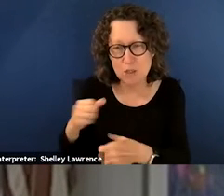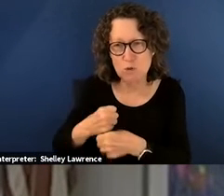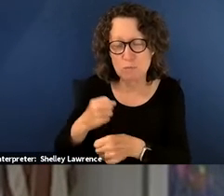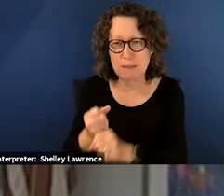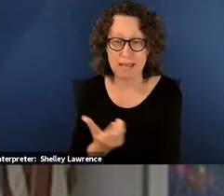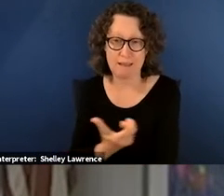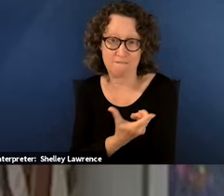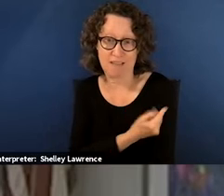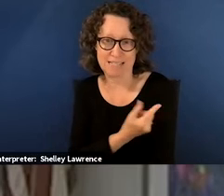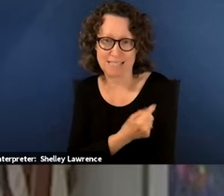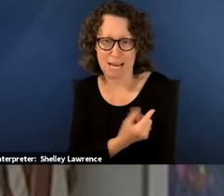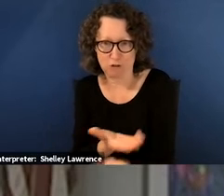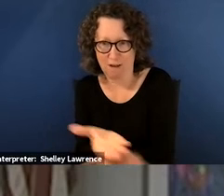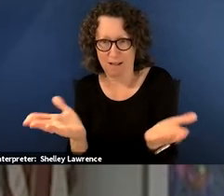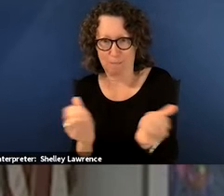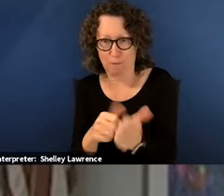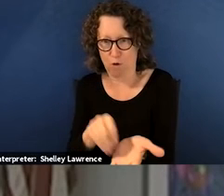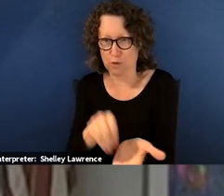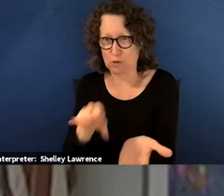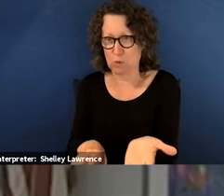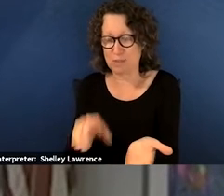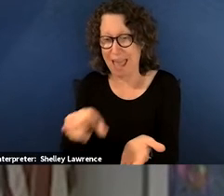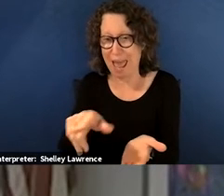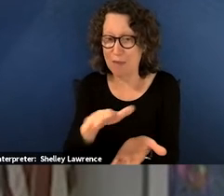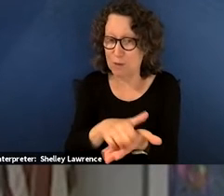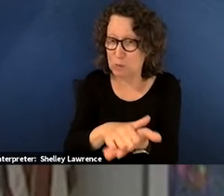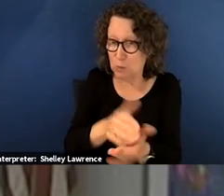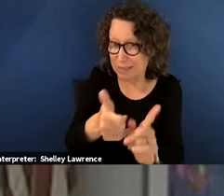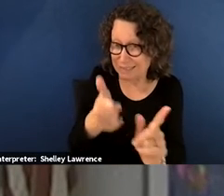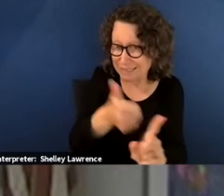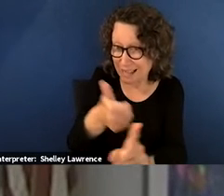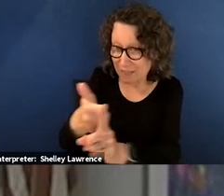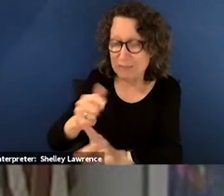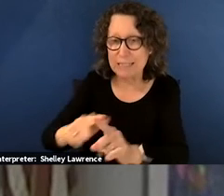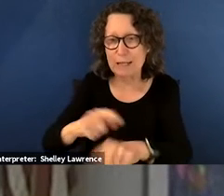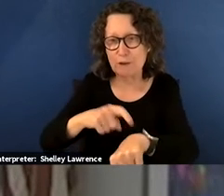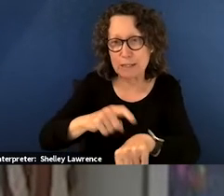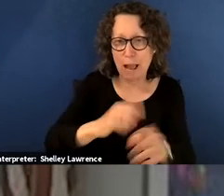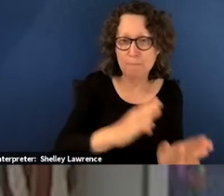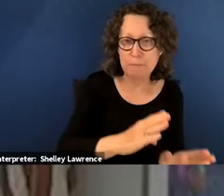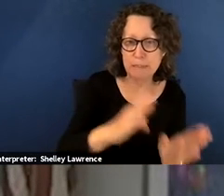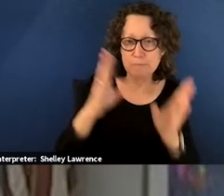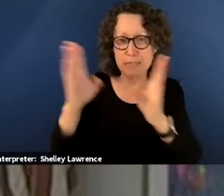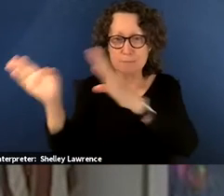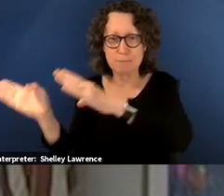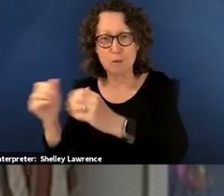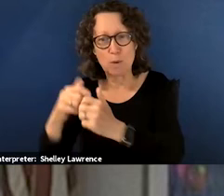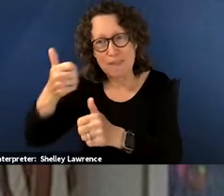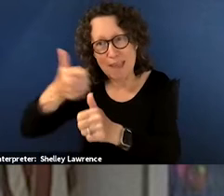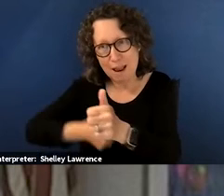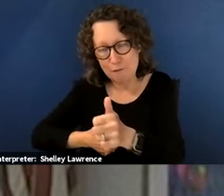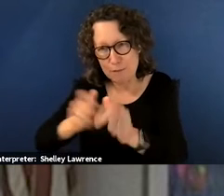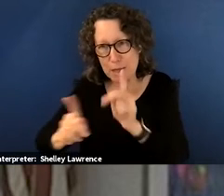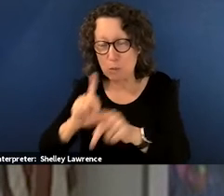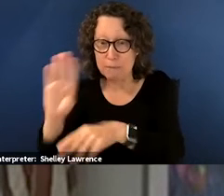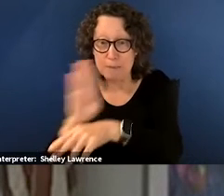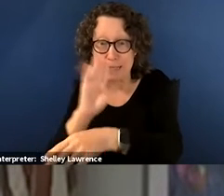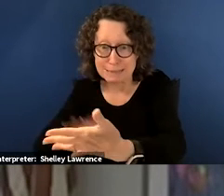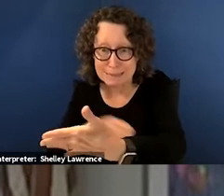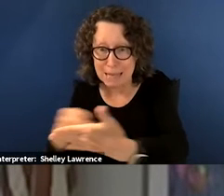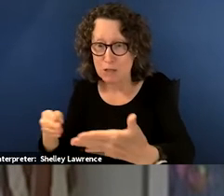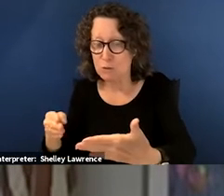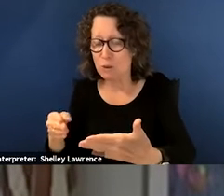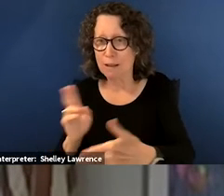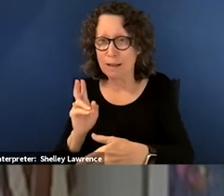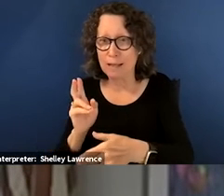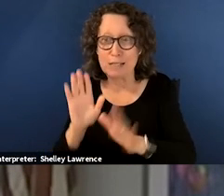trabajo que ha sucedido tras bambalinas para que las vacunas estuvieran disponibles para los estudiantes a distintas horas. Todo el mundo